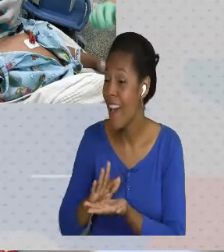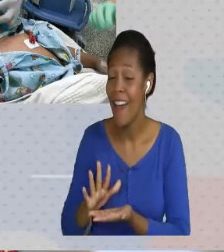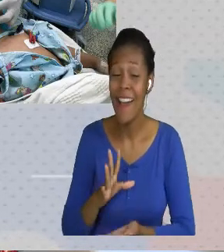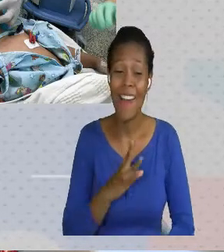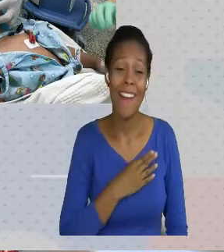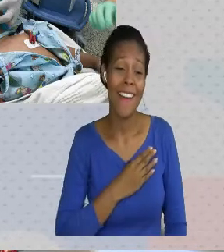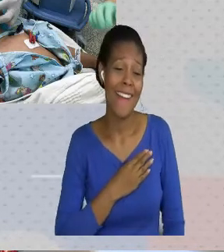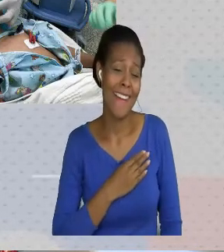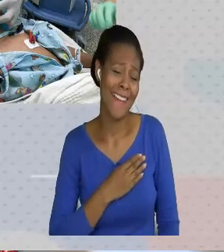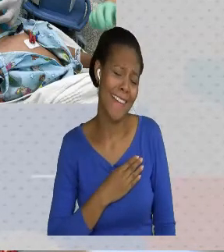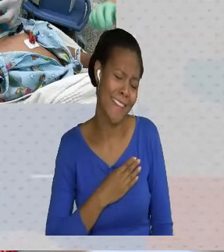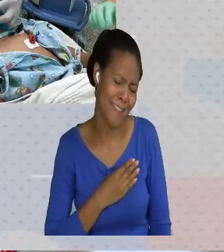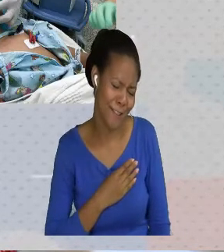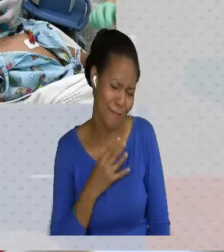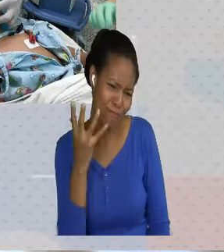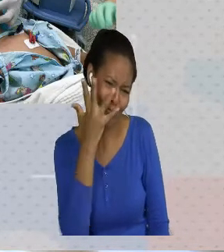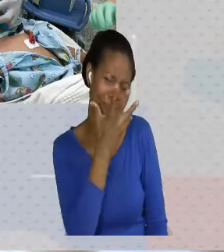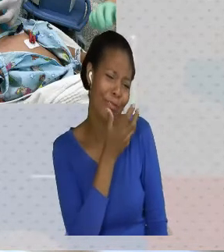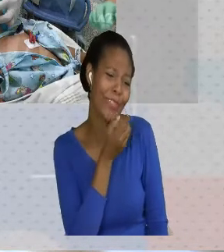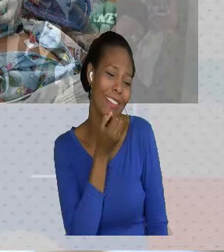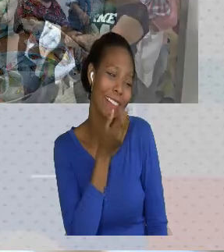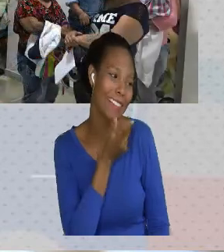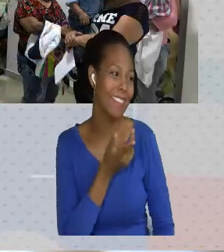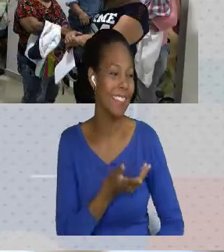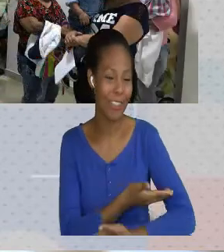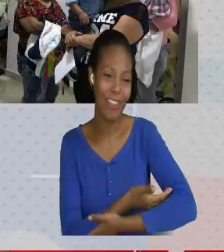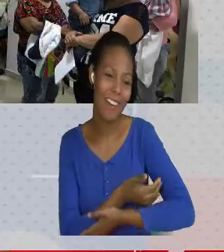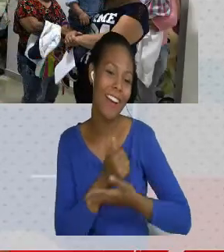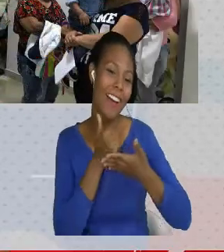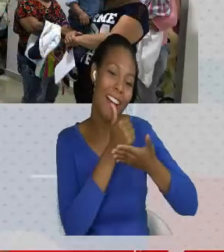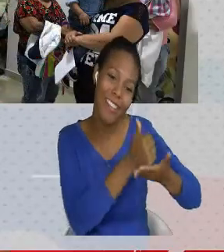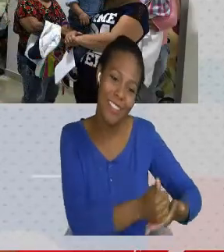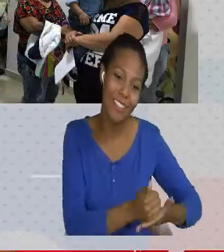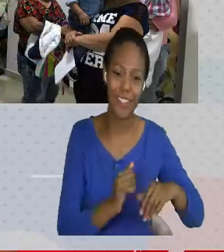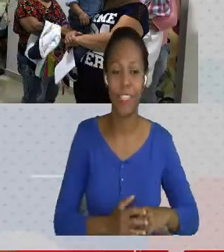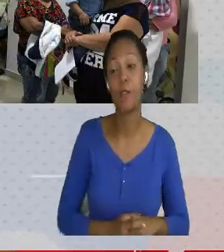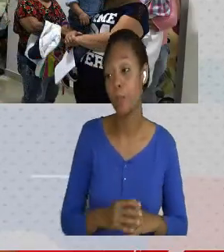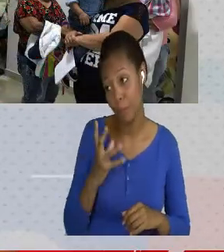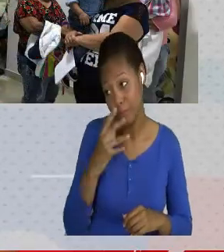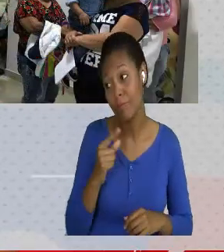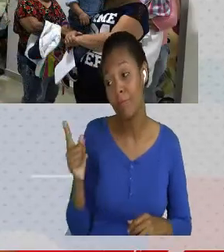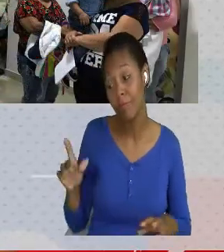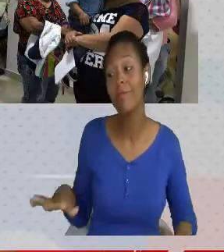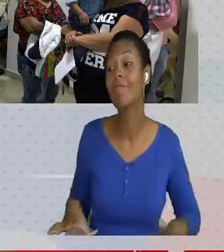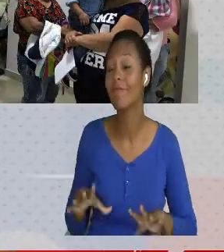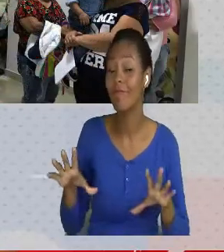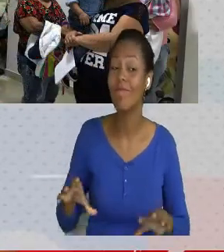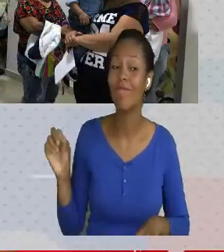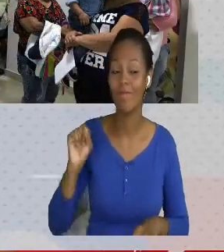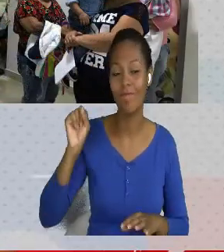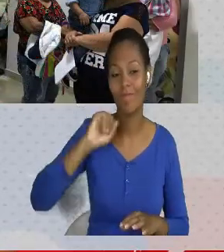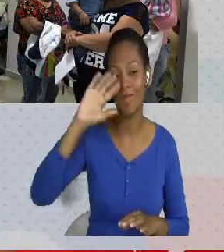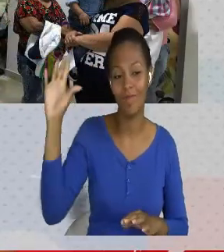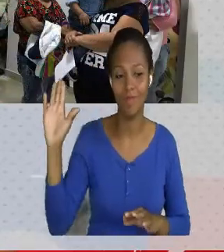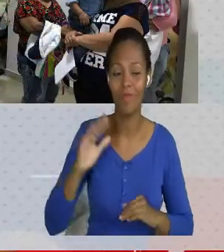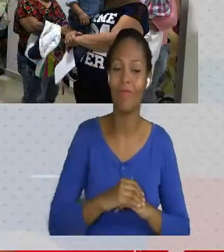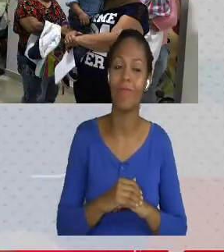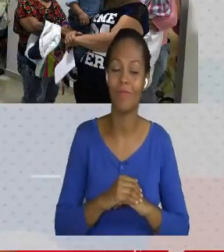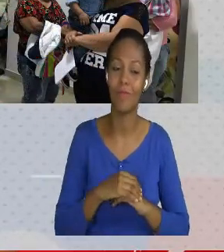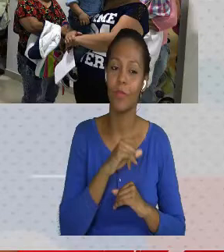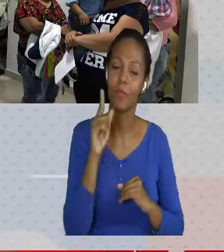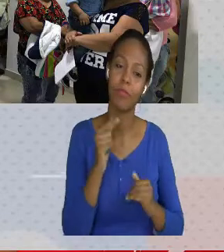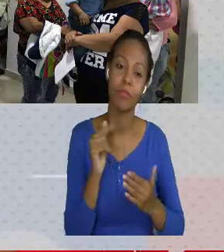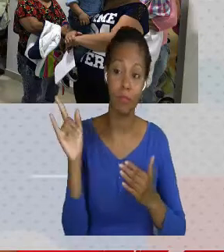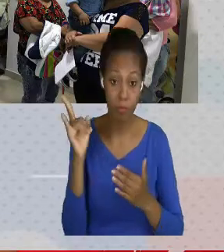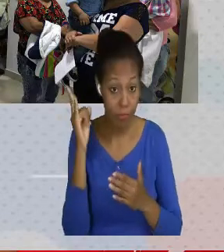una sonrisa a los niños. Claro que sí, es una labor muy bonita la que ustedes están realizando, y también pues las personas que puedan apoyar en toda esta